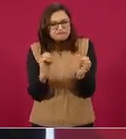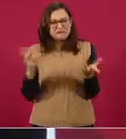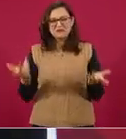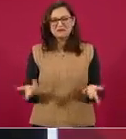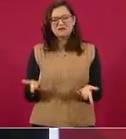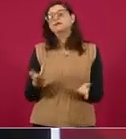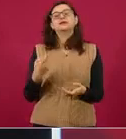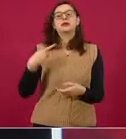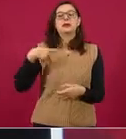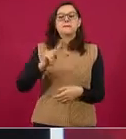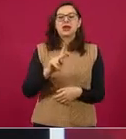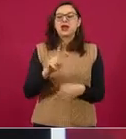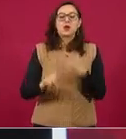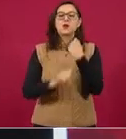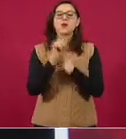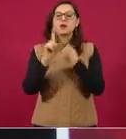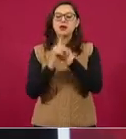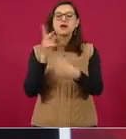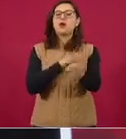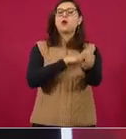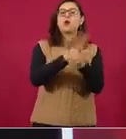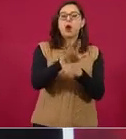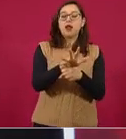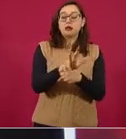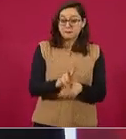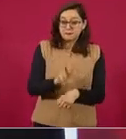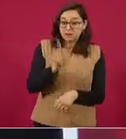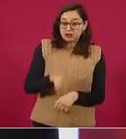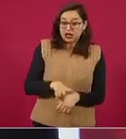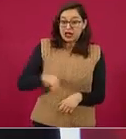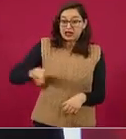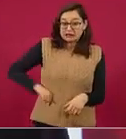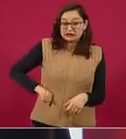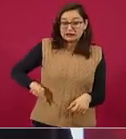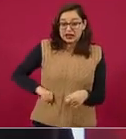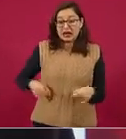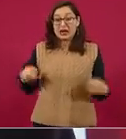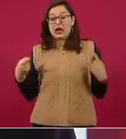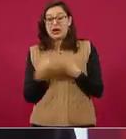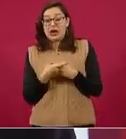de conflicto de intereses, no es eso.